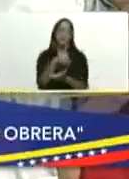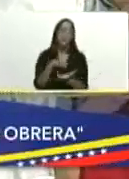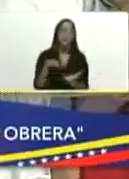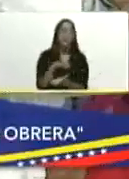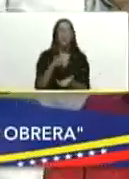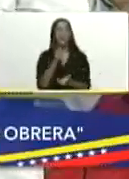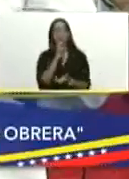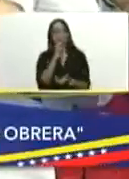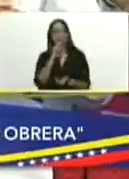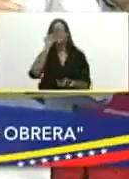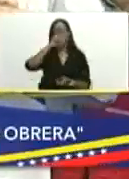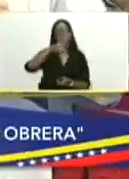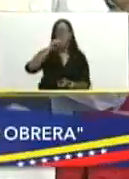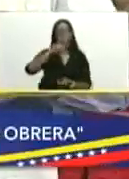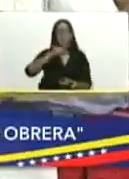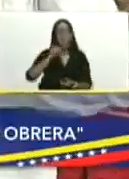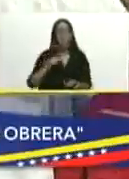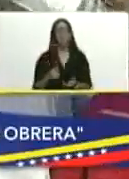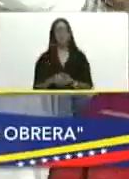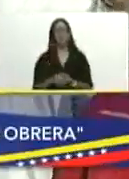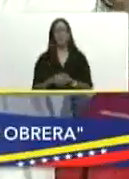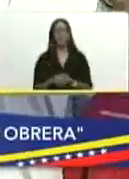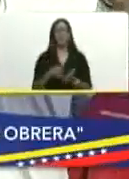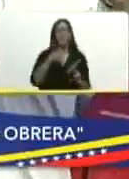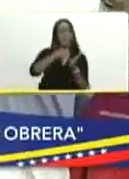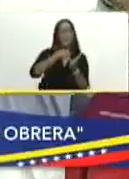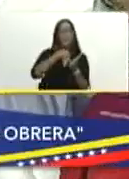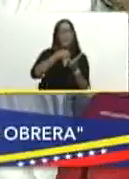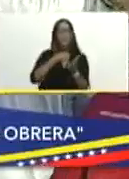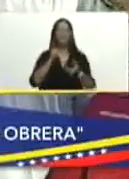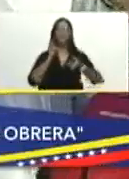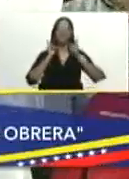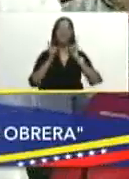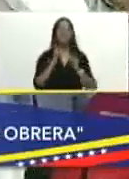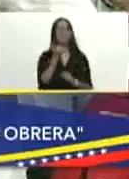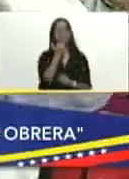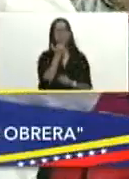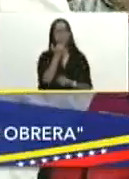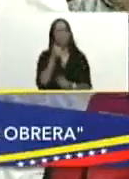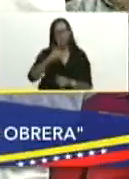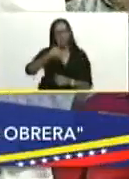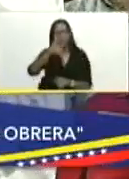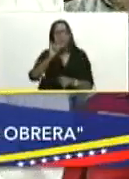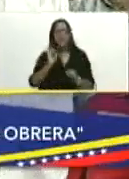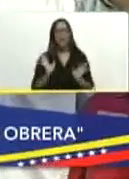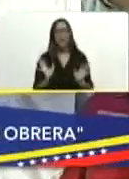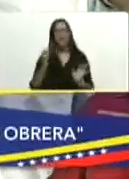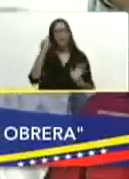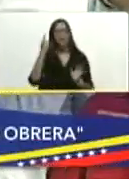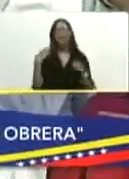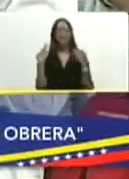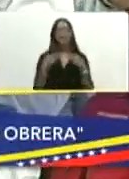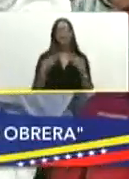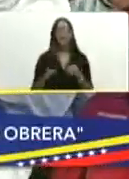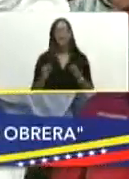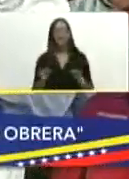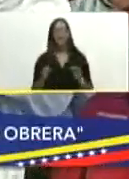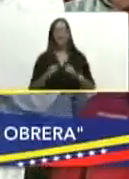limitaciones debilidades y a veces hasta errores eso es creo que que es natural y nosotros